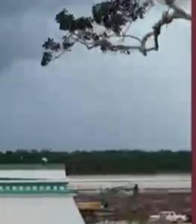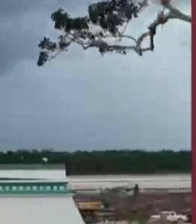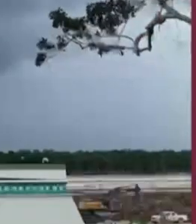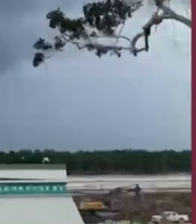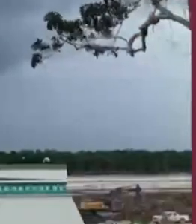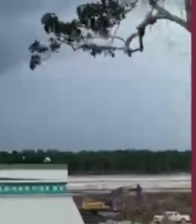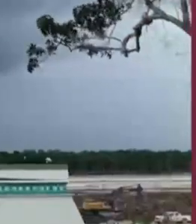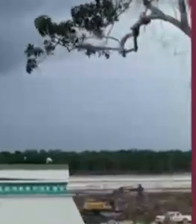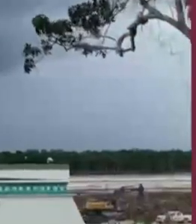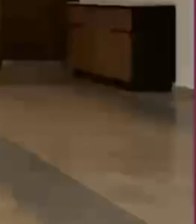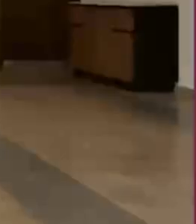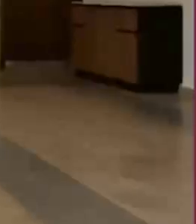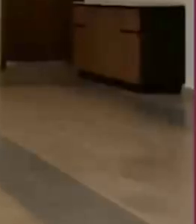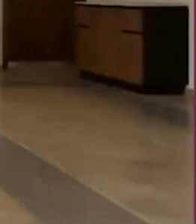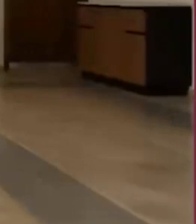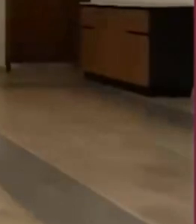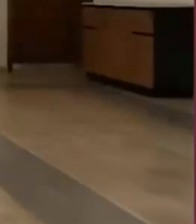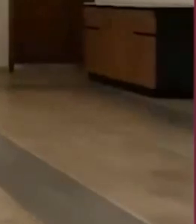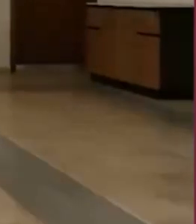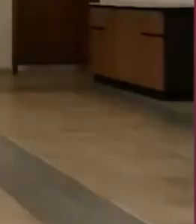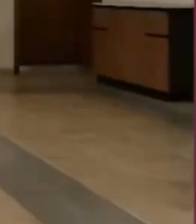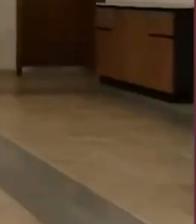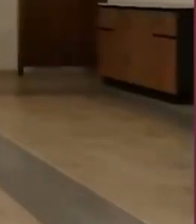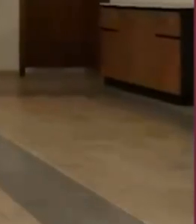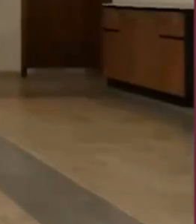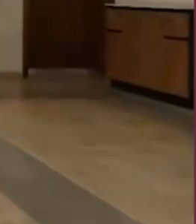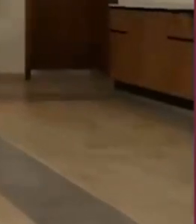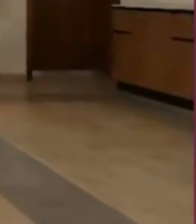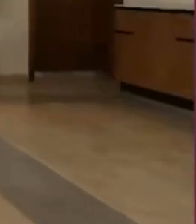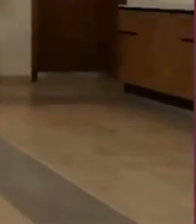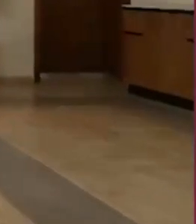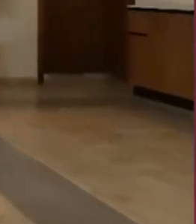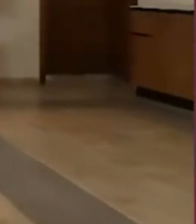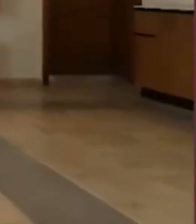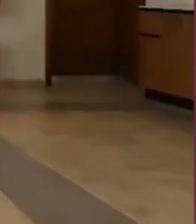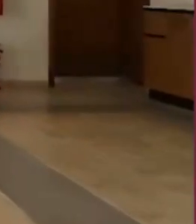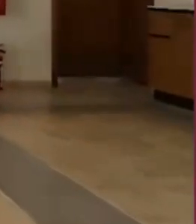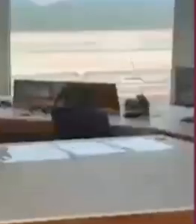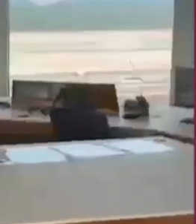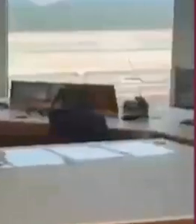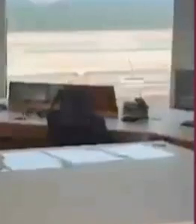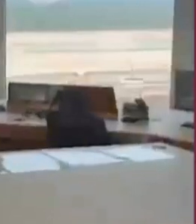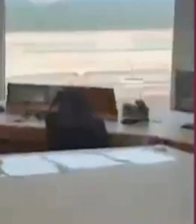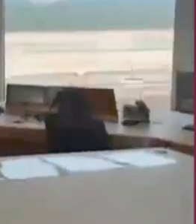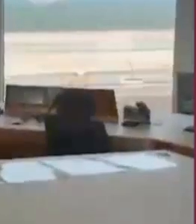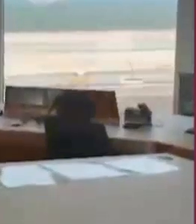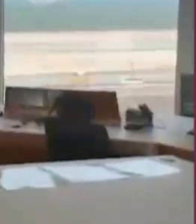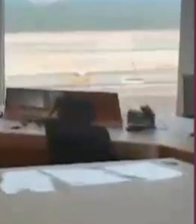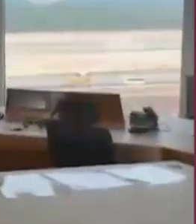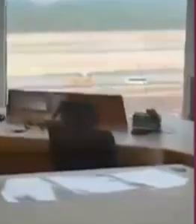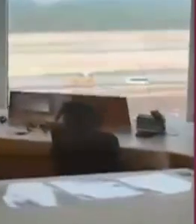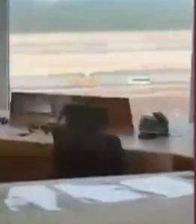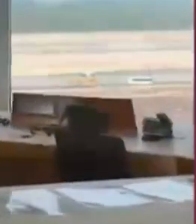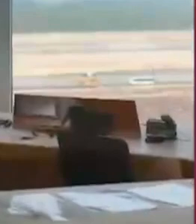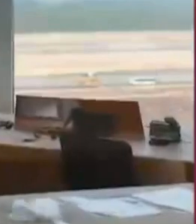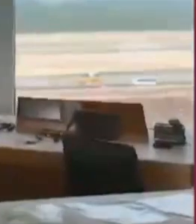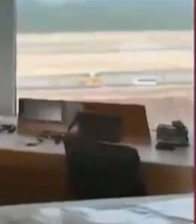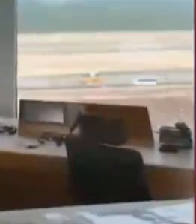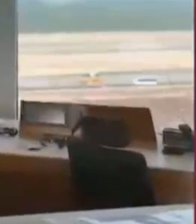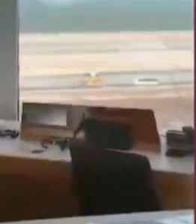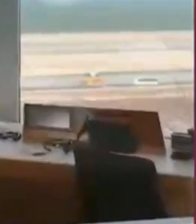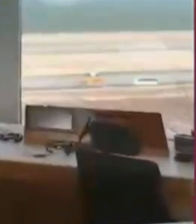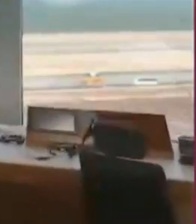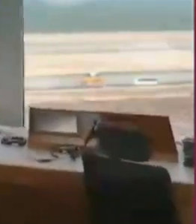y complementarios y los aspectos de seguridad de la aviación civil, autorizando el inicio de las operaciones aéreas a partir de este